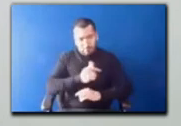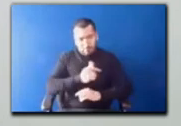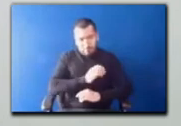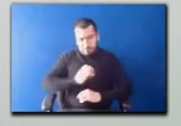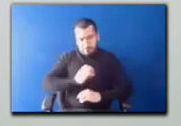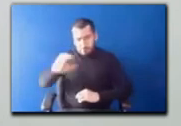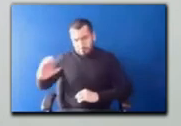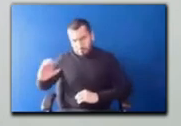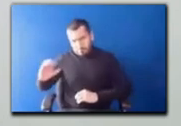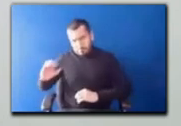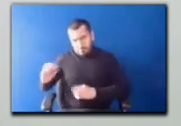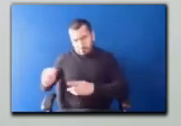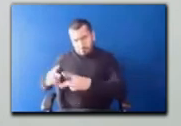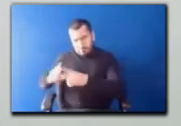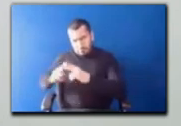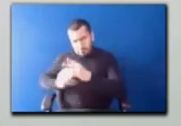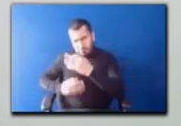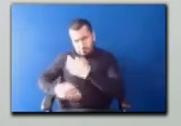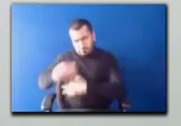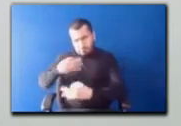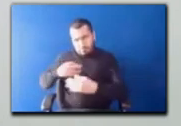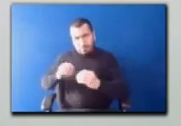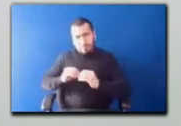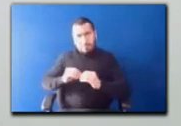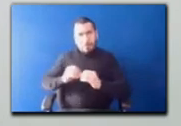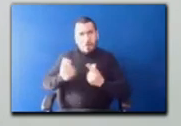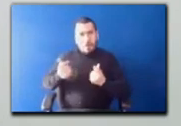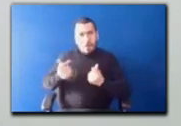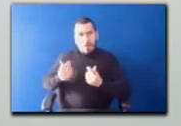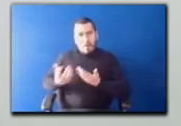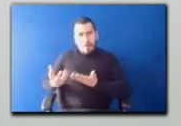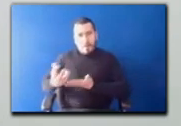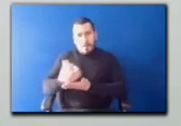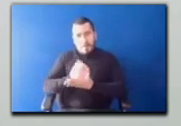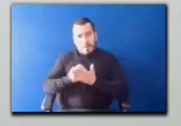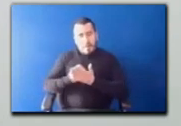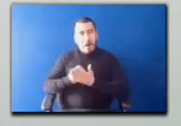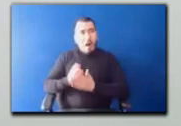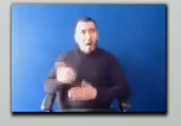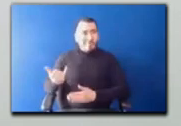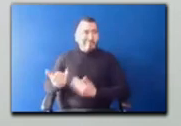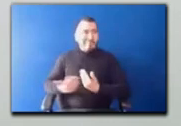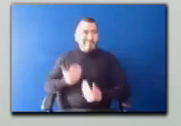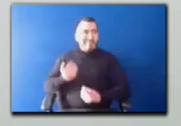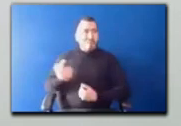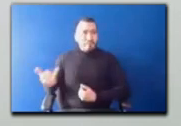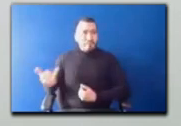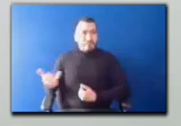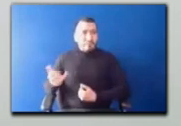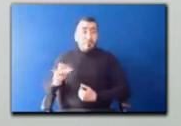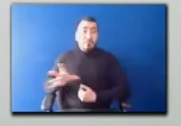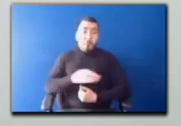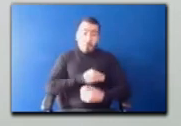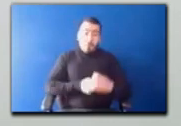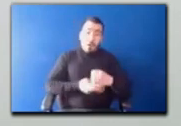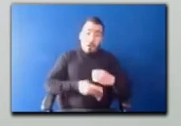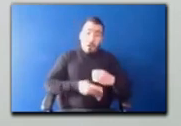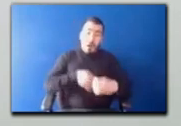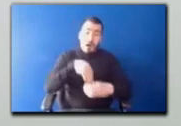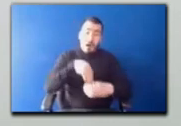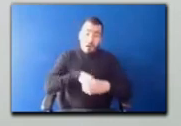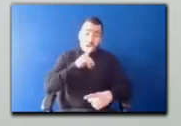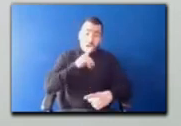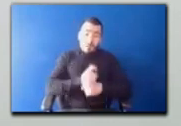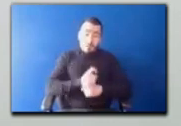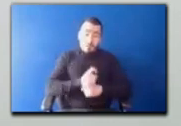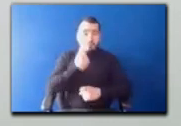ni las grandes rentabilidades o las grandes retribuciones están a la vuelta de la esquina. A todos nos cuesta ahorrar, cuidemos ese ahorro. ¿Cómo? Consultemos